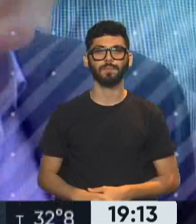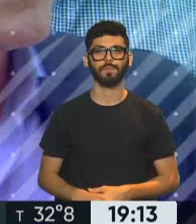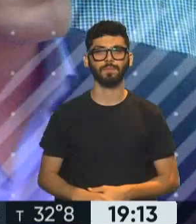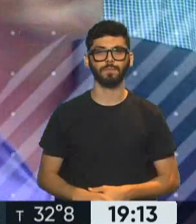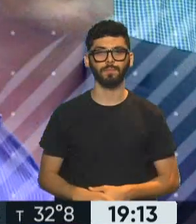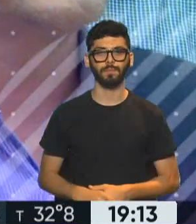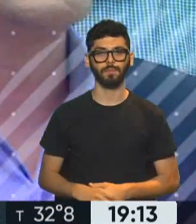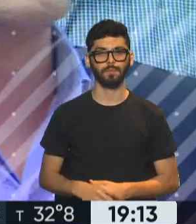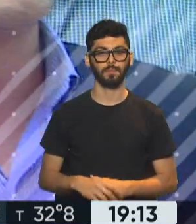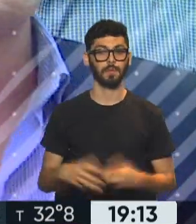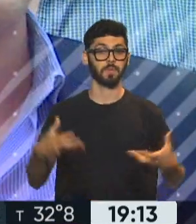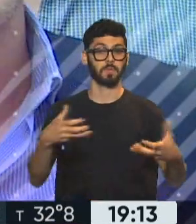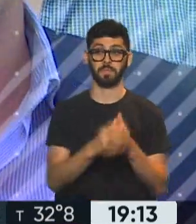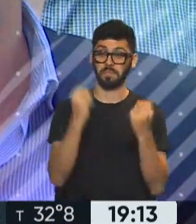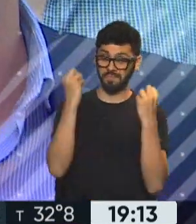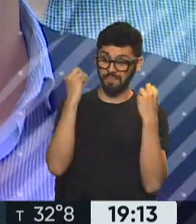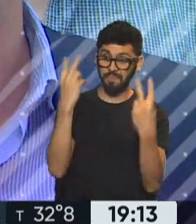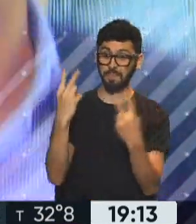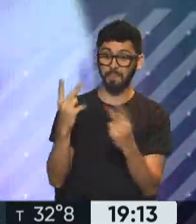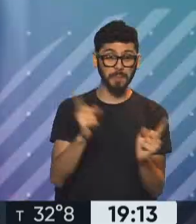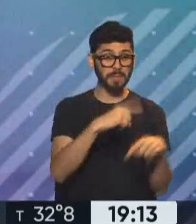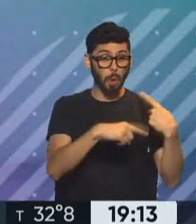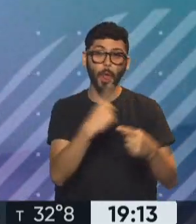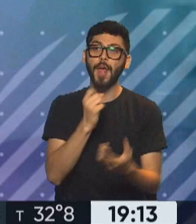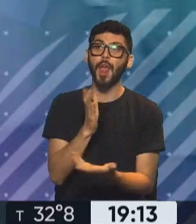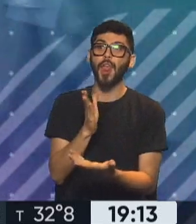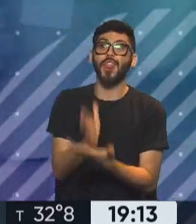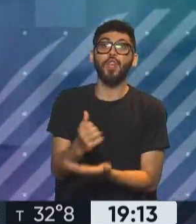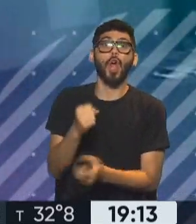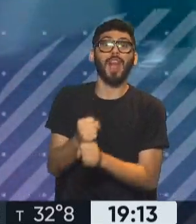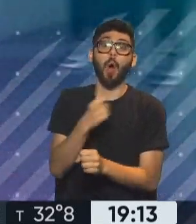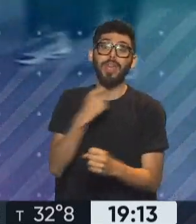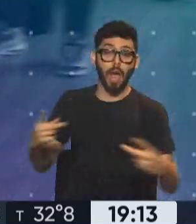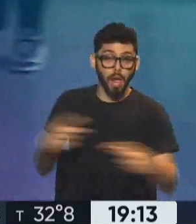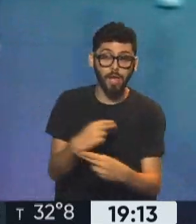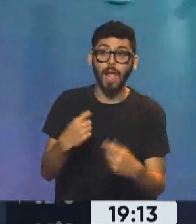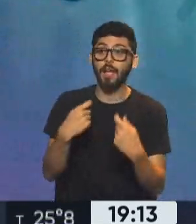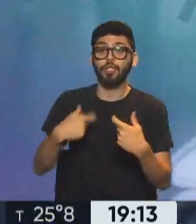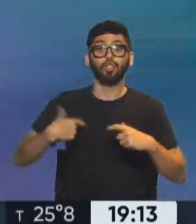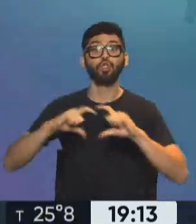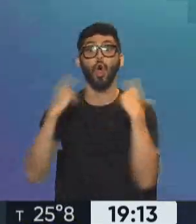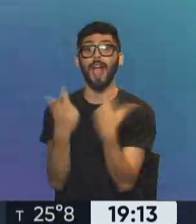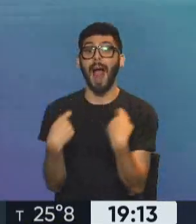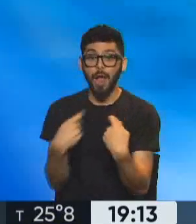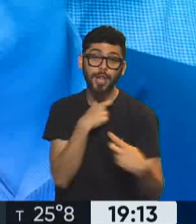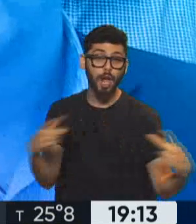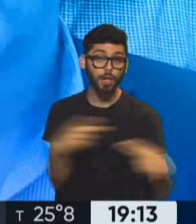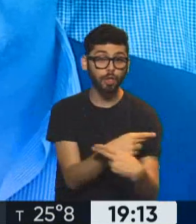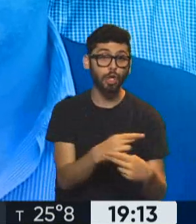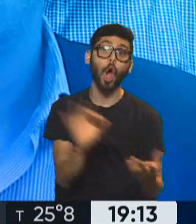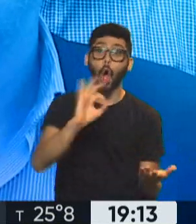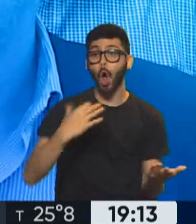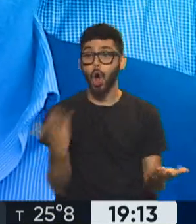Agenda conservadora y reaccionaria que pretende recortar derechos laborales, que pretende recortar el gasto social, o si se consolida un proyecto de país que apuesta a